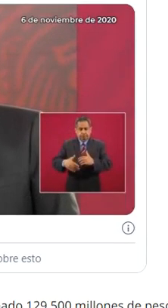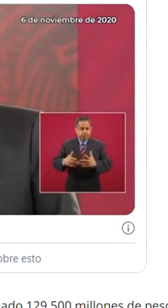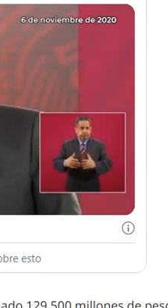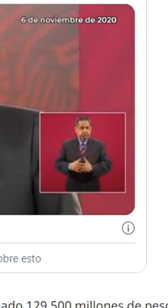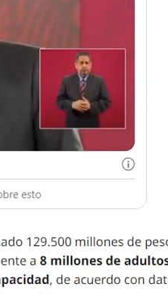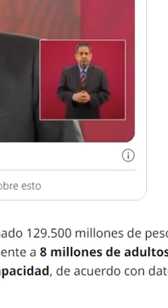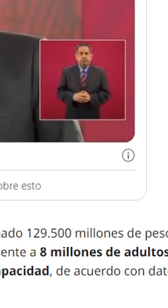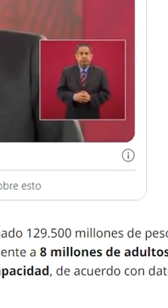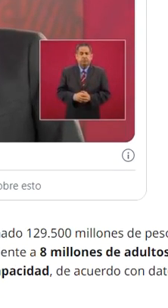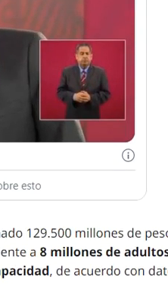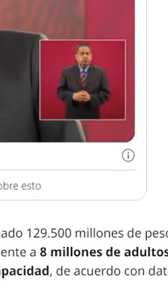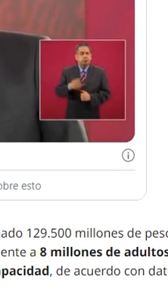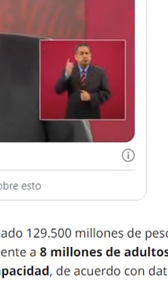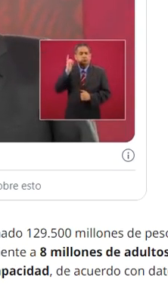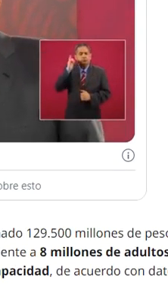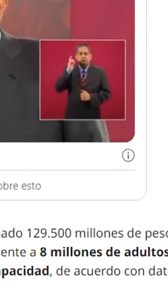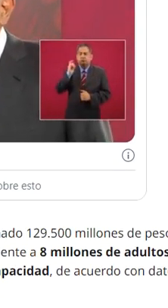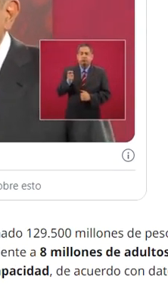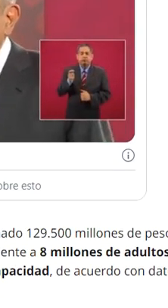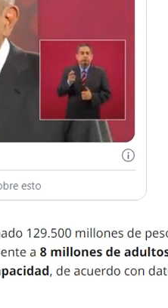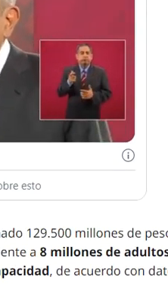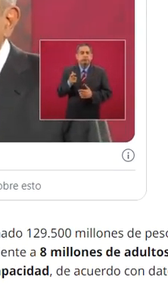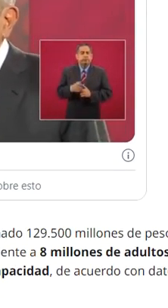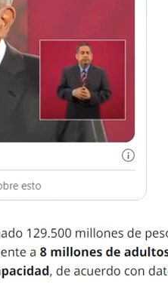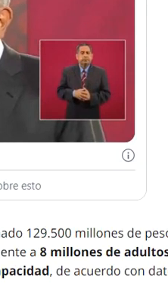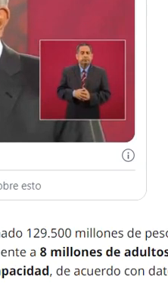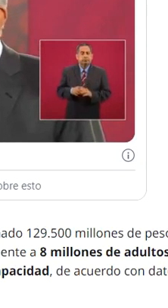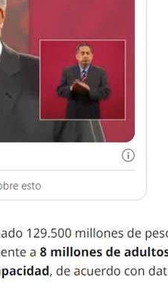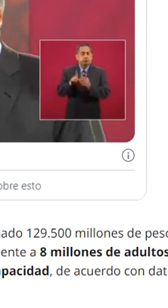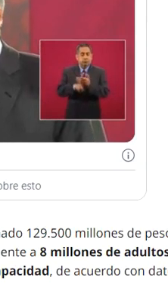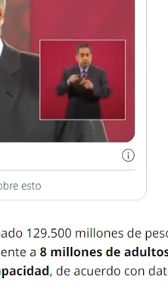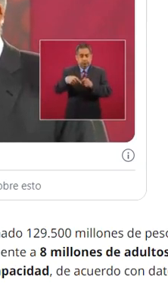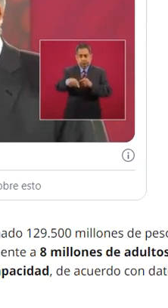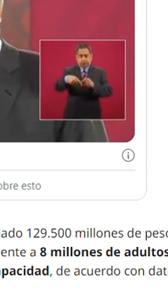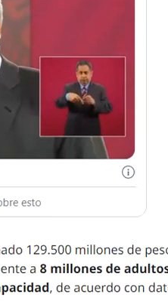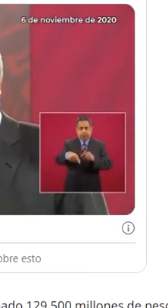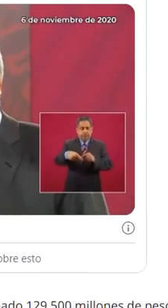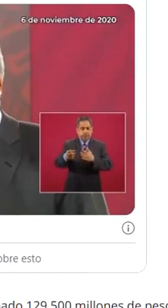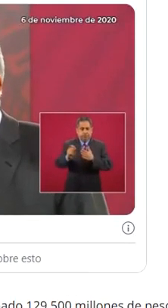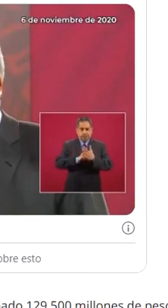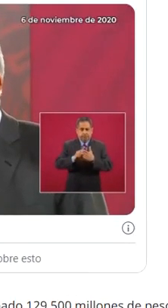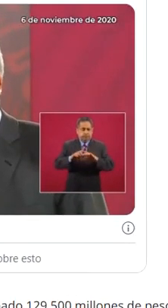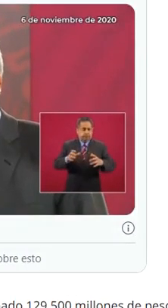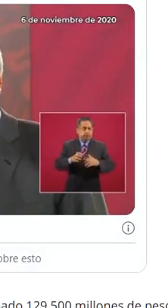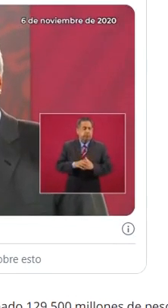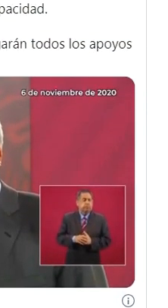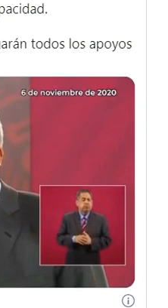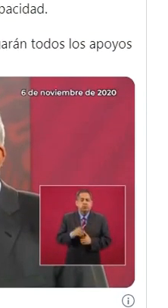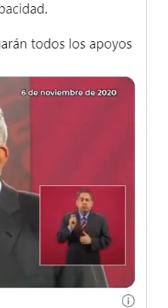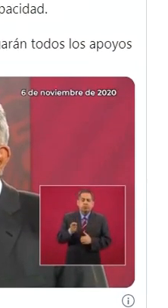concluir esperemos que para finales de del mes ya se